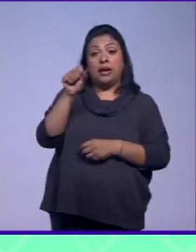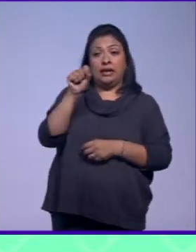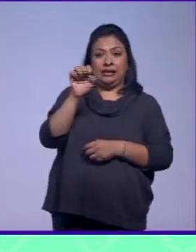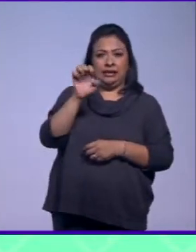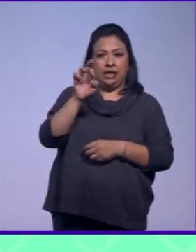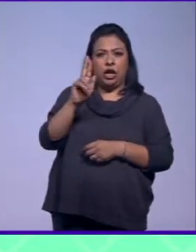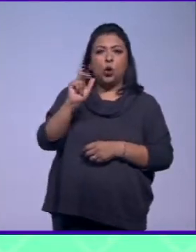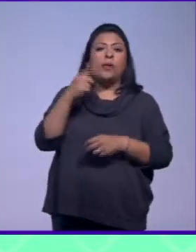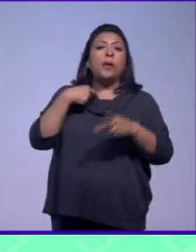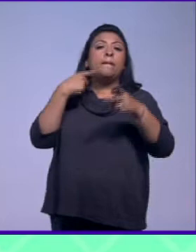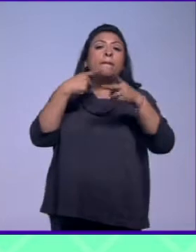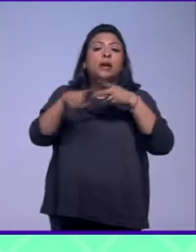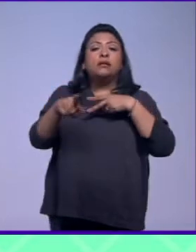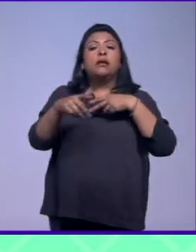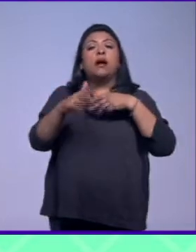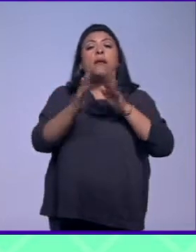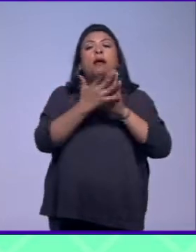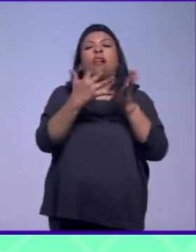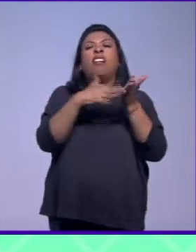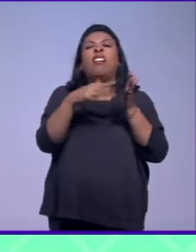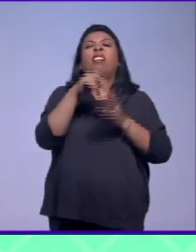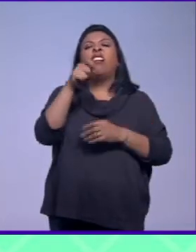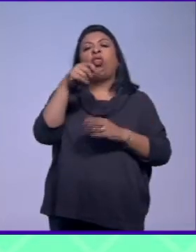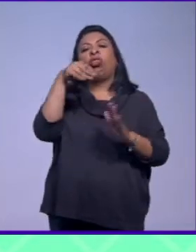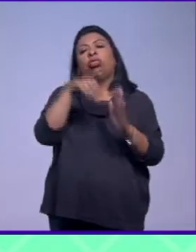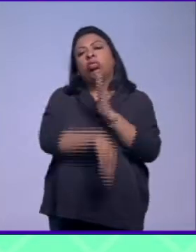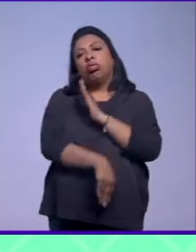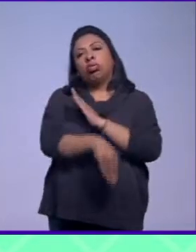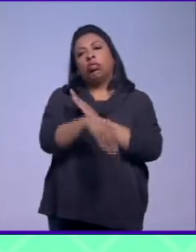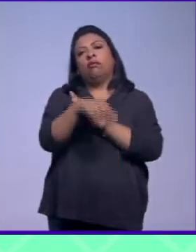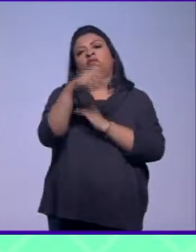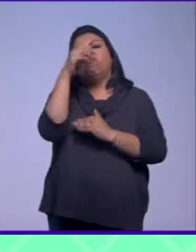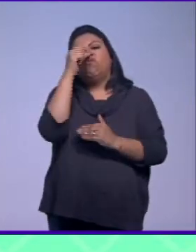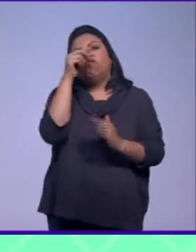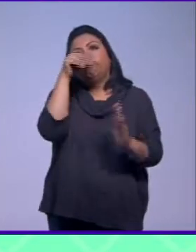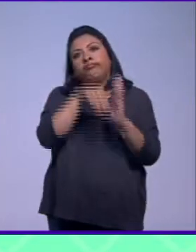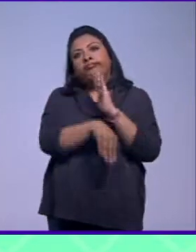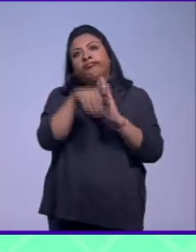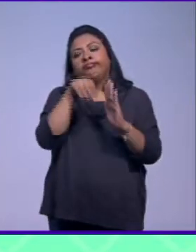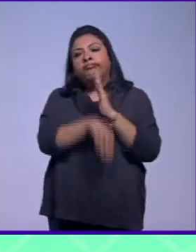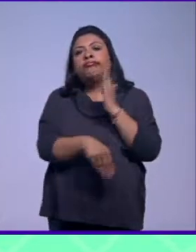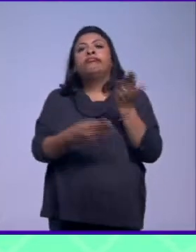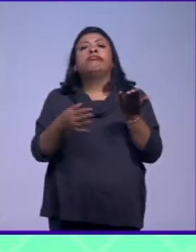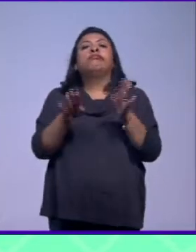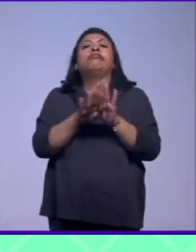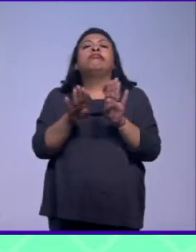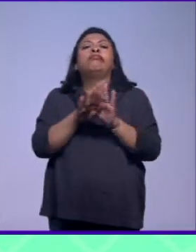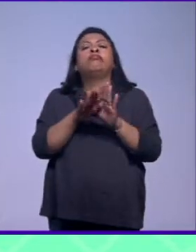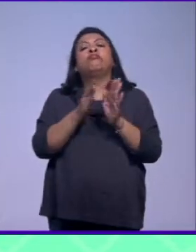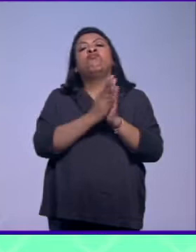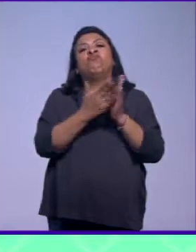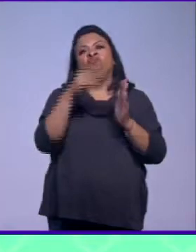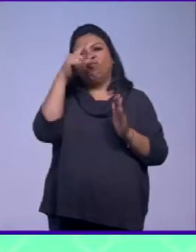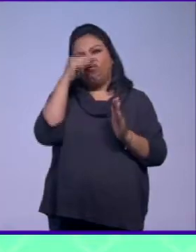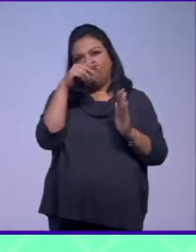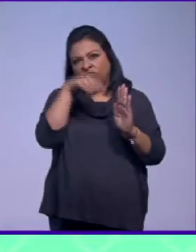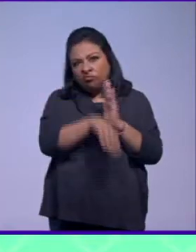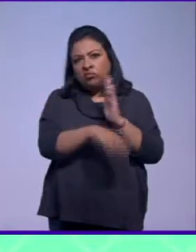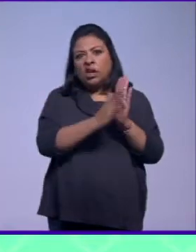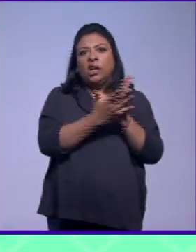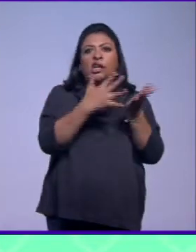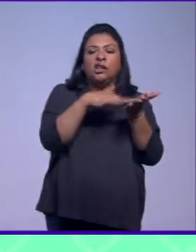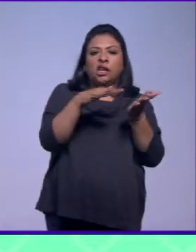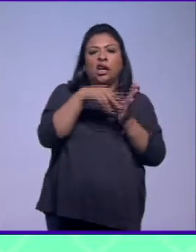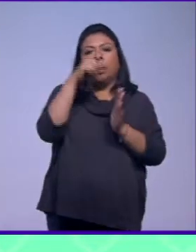principio de su trayectoria literaria que es el fracaso el fracaso en muchos sentidos el fracaso literario el fracaso